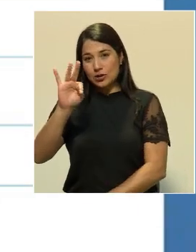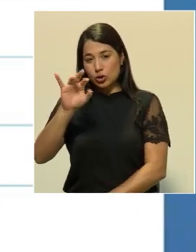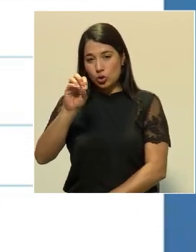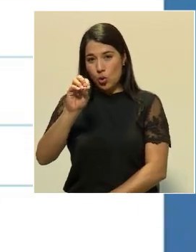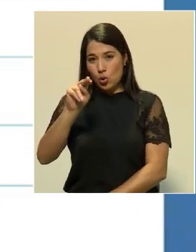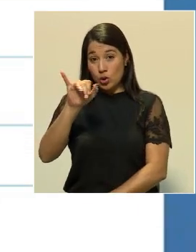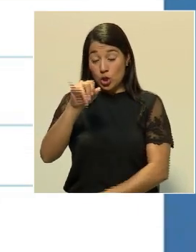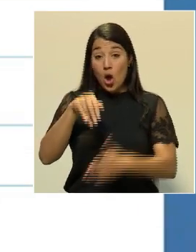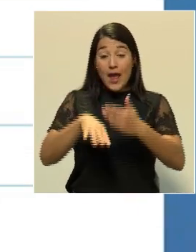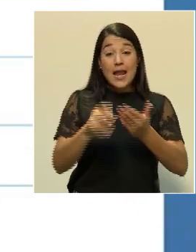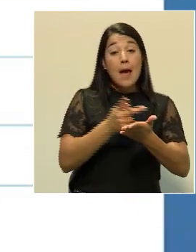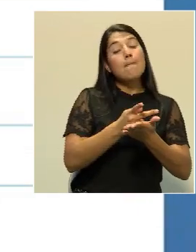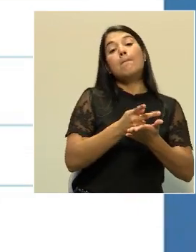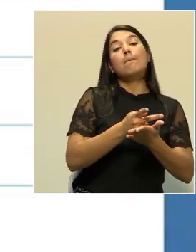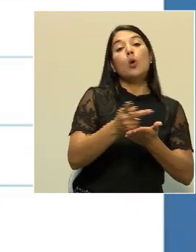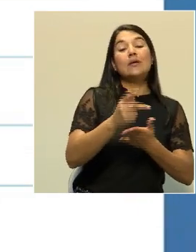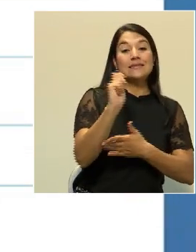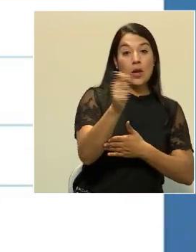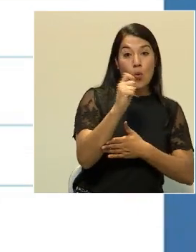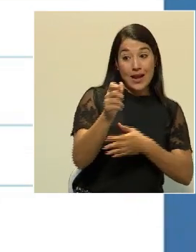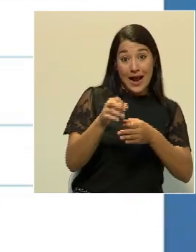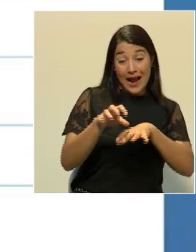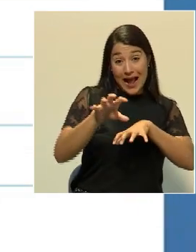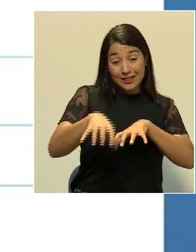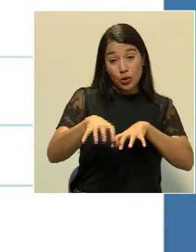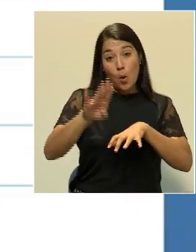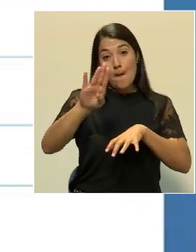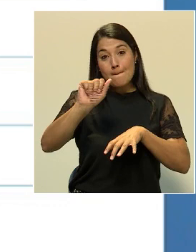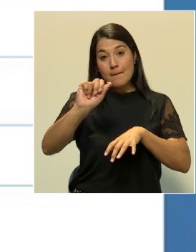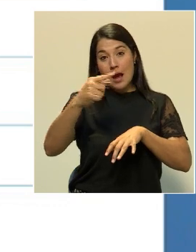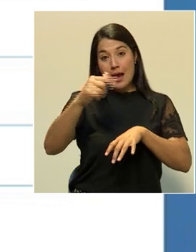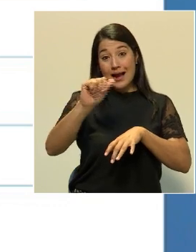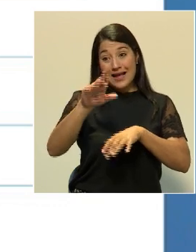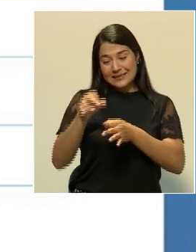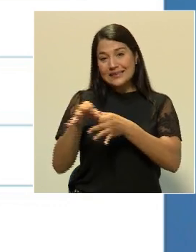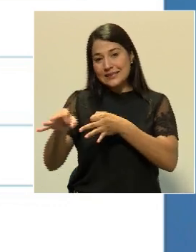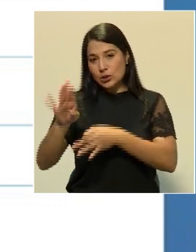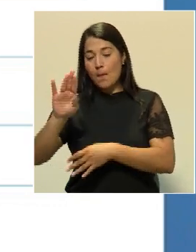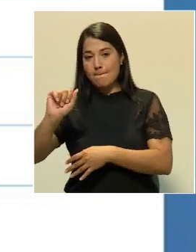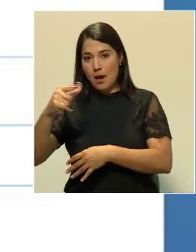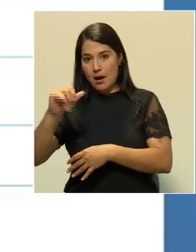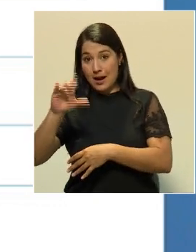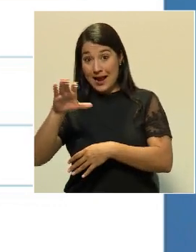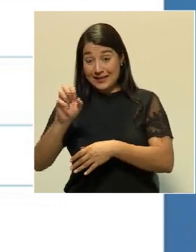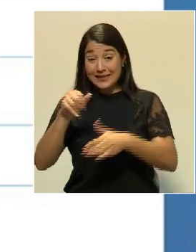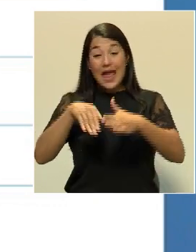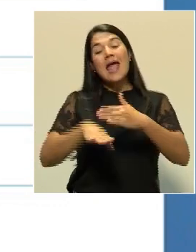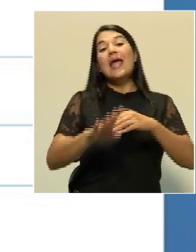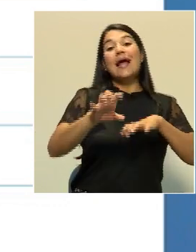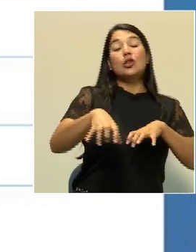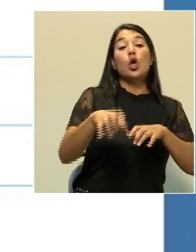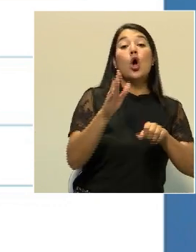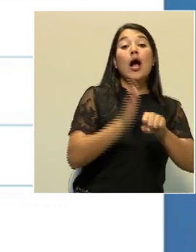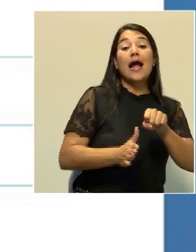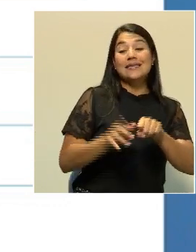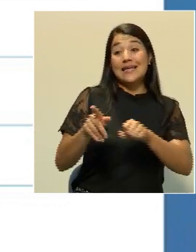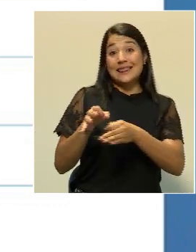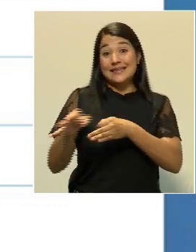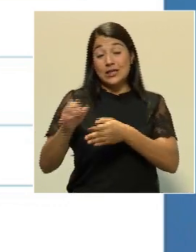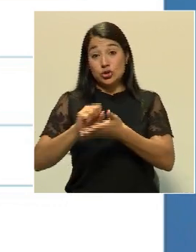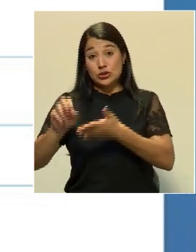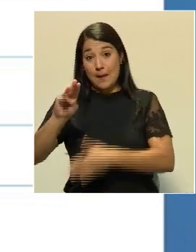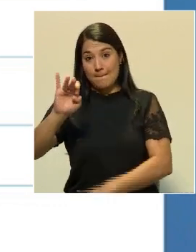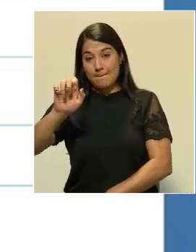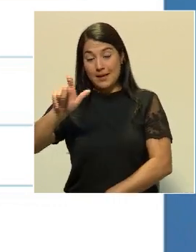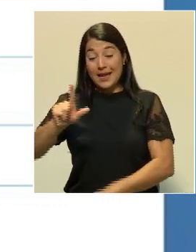la provincia de Guanacaste, en el cantón de Bagaces, el distrito de Bagaces; en Cañas, el distrito de San Miguel; en Liberia,